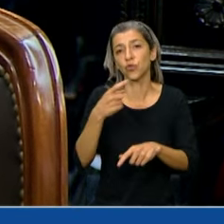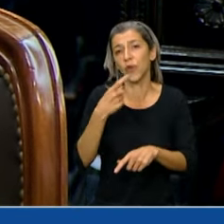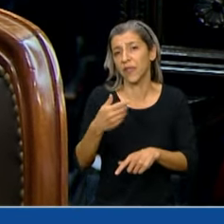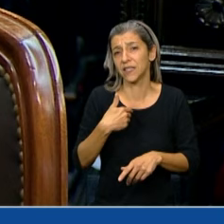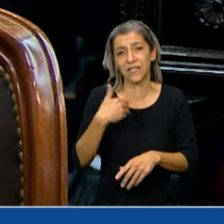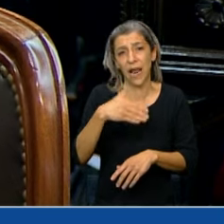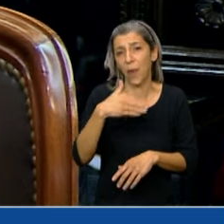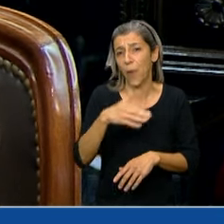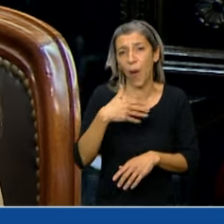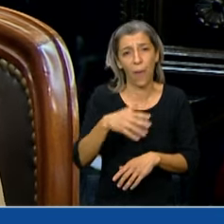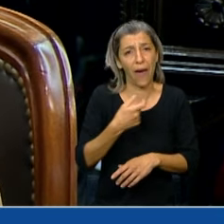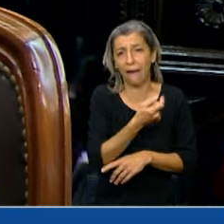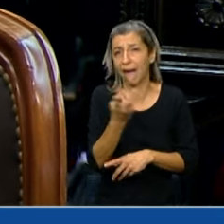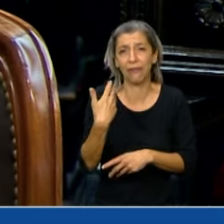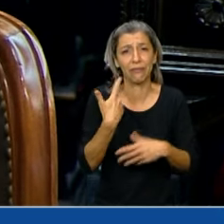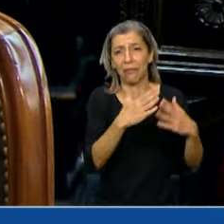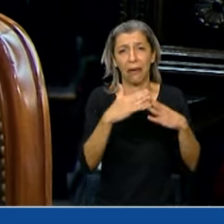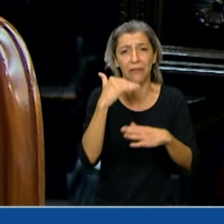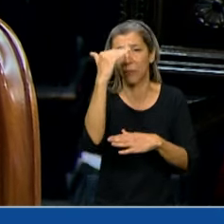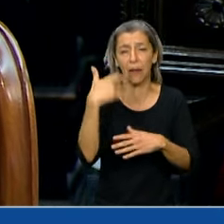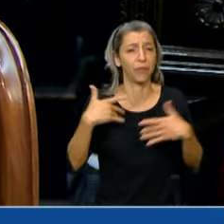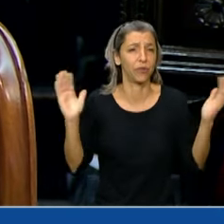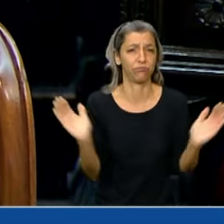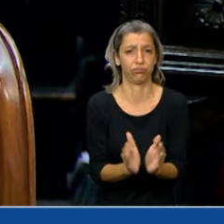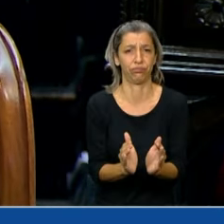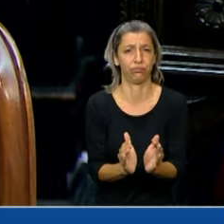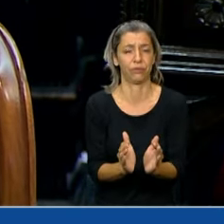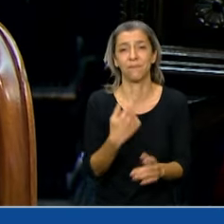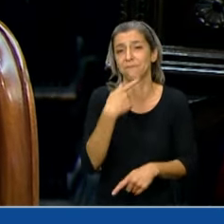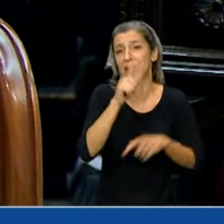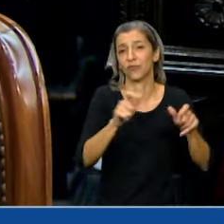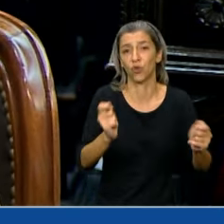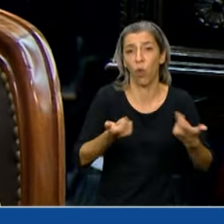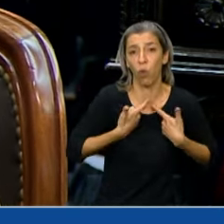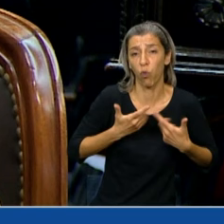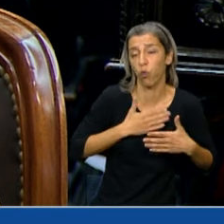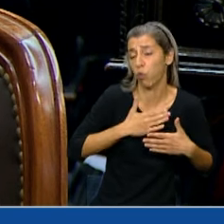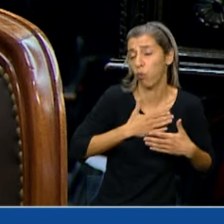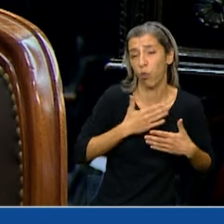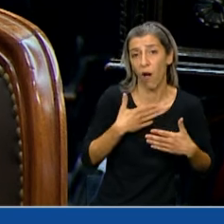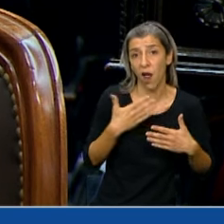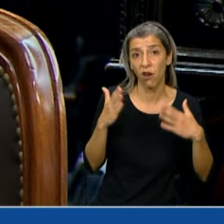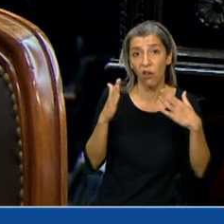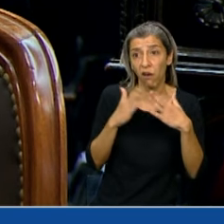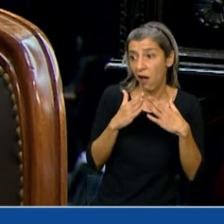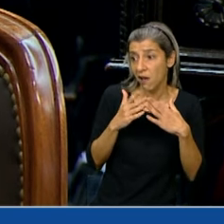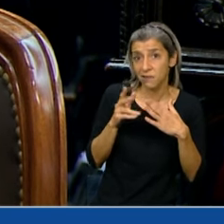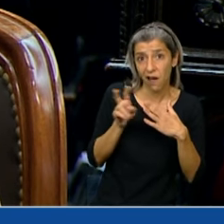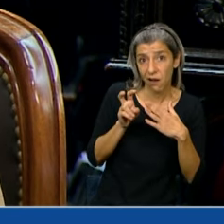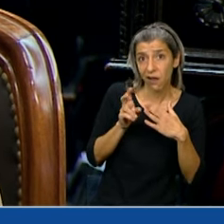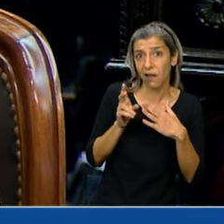mercado de alquileres los propietarios van a sacar sus propiedades para